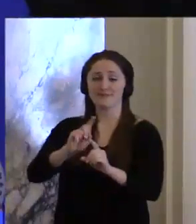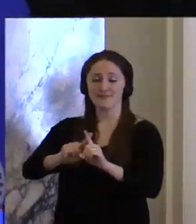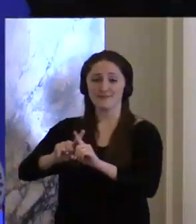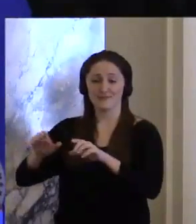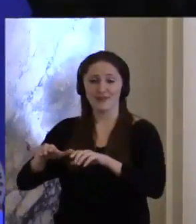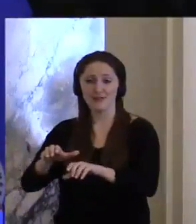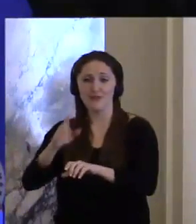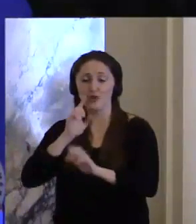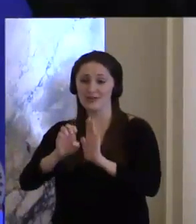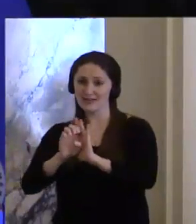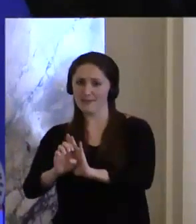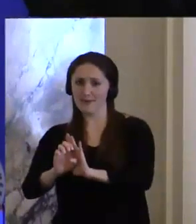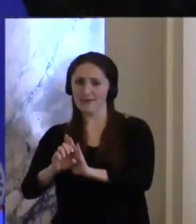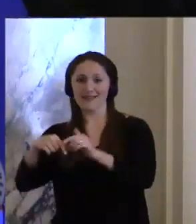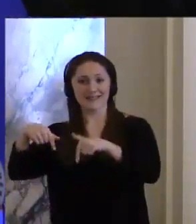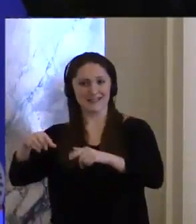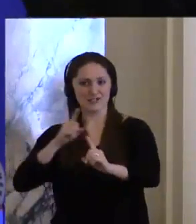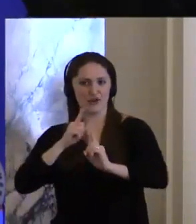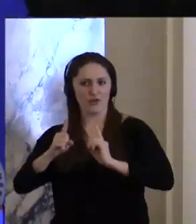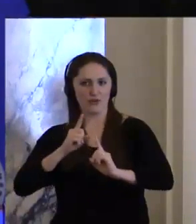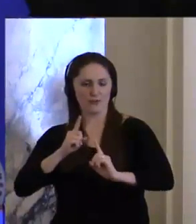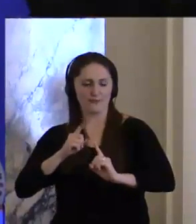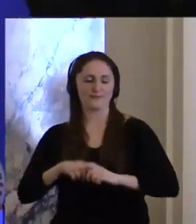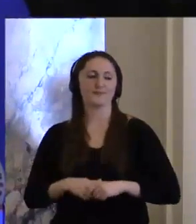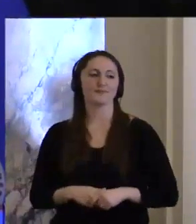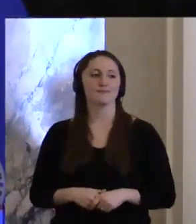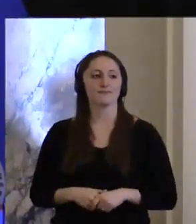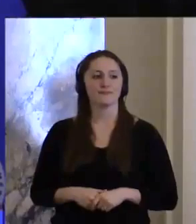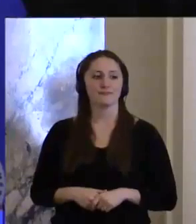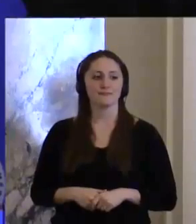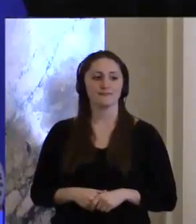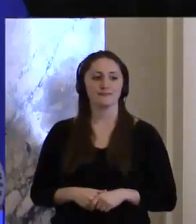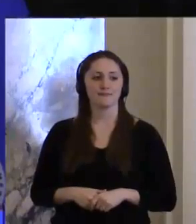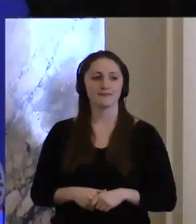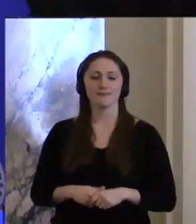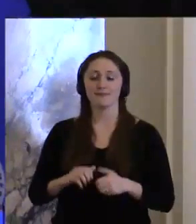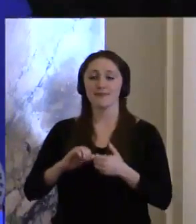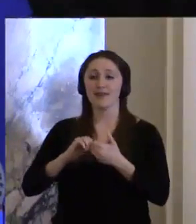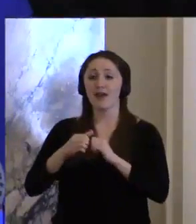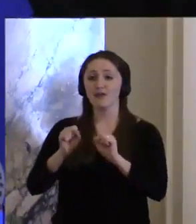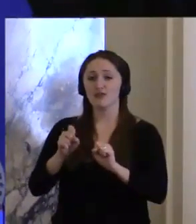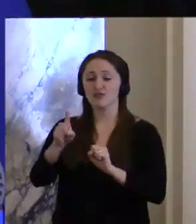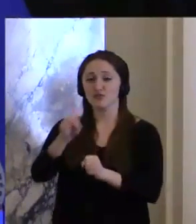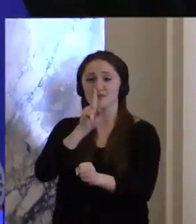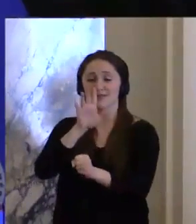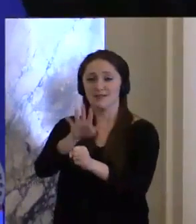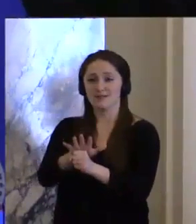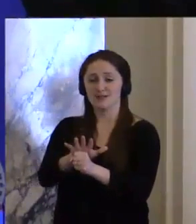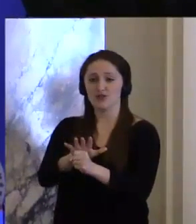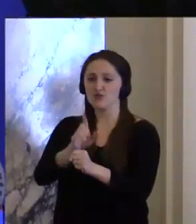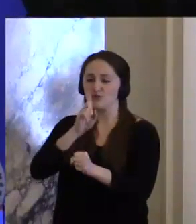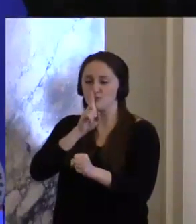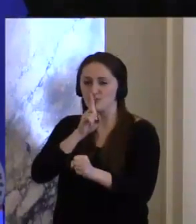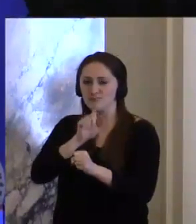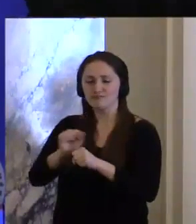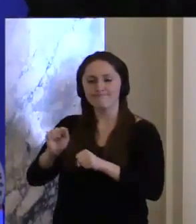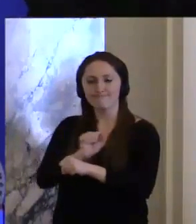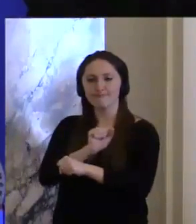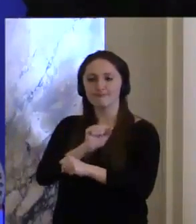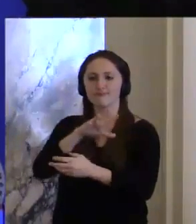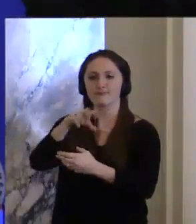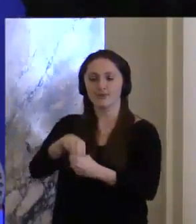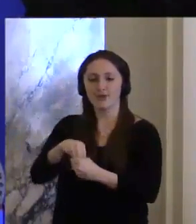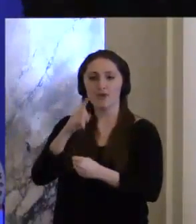este diálogo. ¿Cómo garantizar una real participación de la sociedad civil en la OEA?